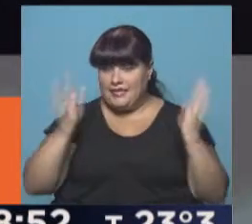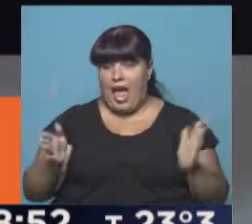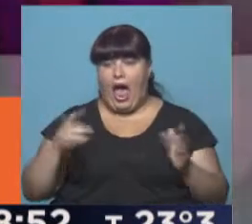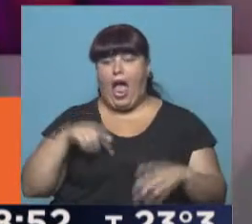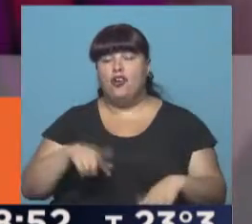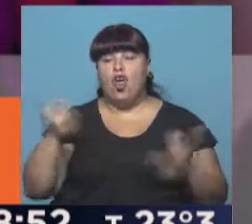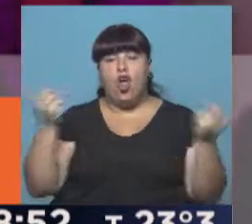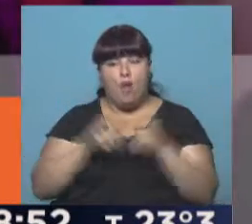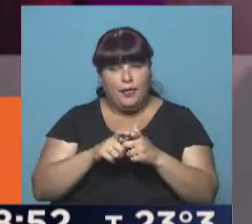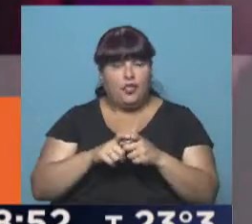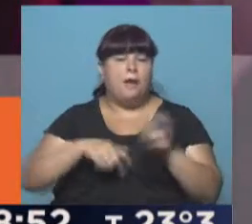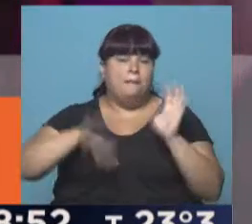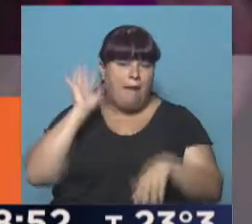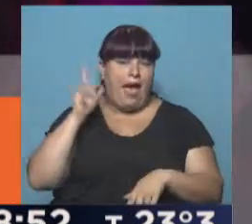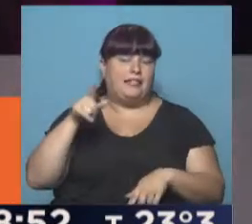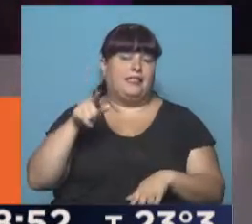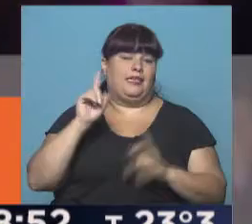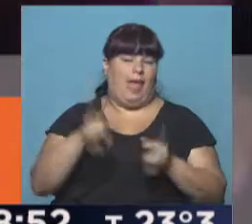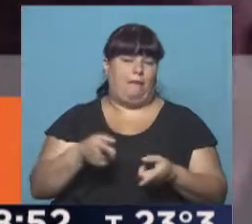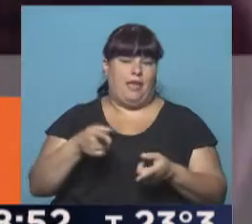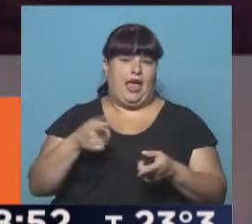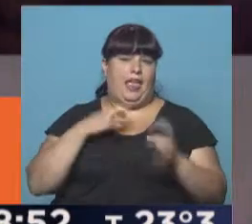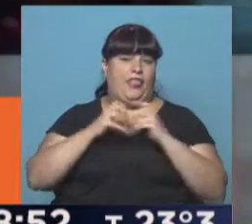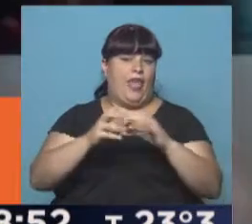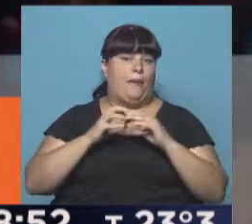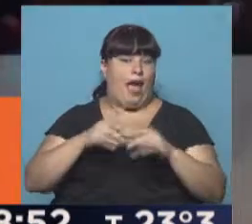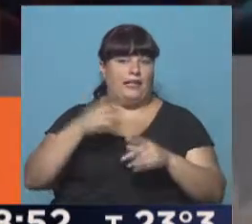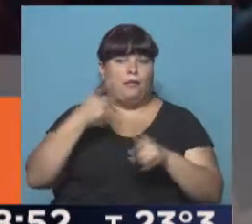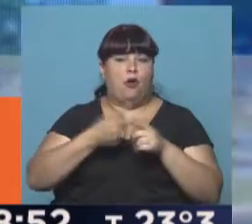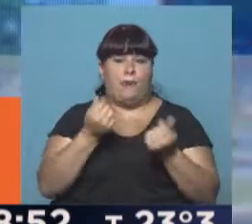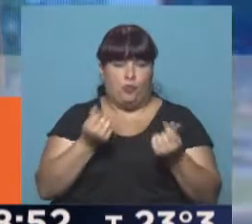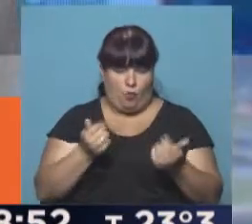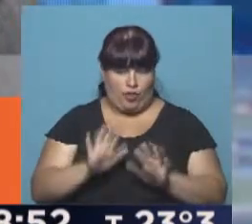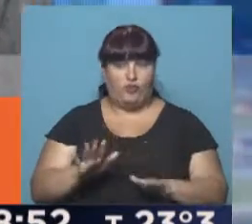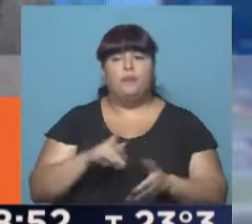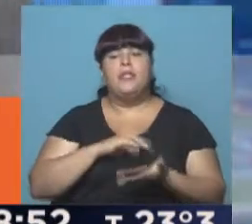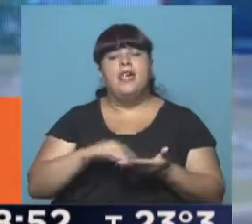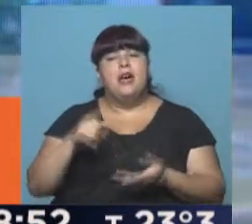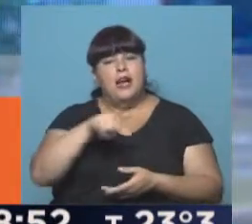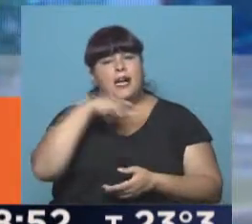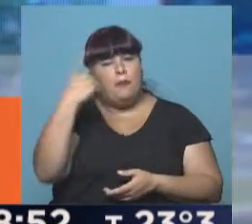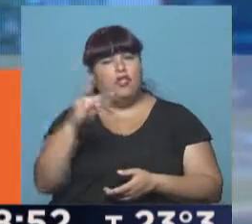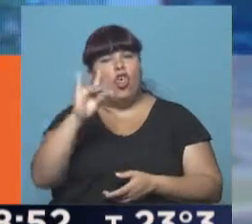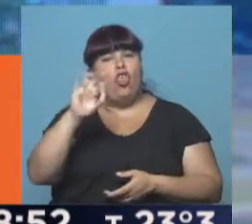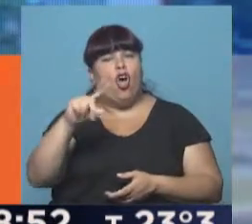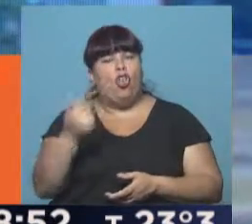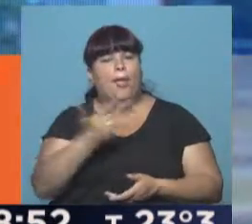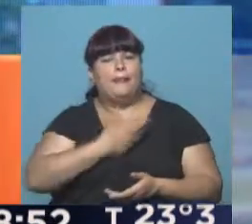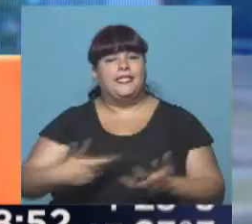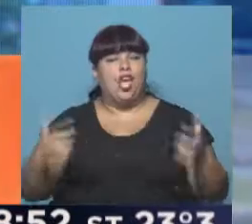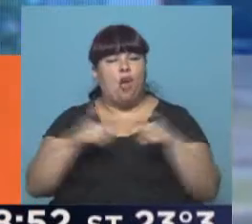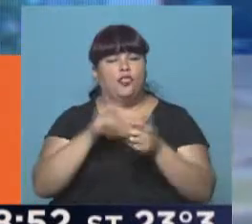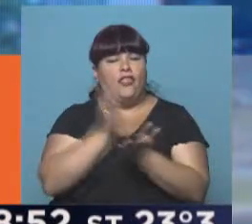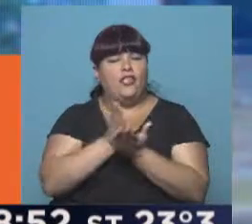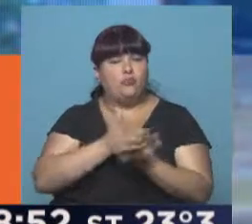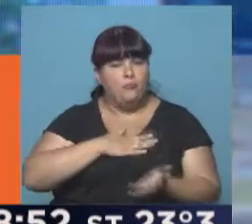la comisión y sobre todo sobre todo en la discusión el debate por el presupuesto el diputado le respondió a victoria donda presidenta la comisión